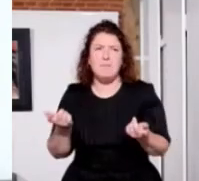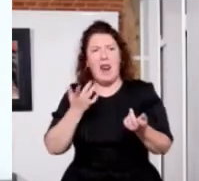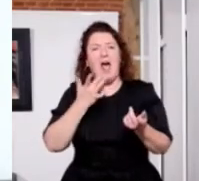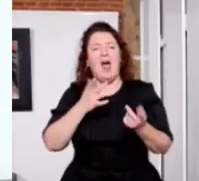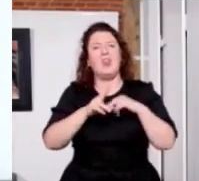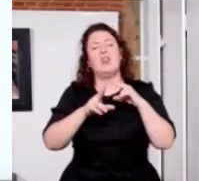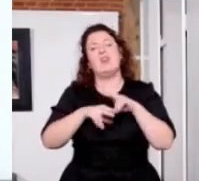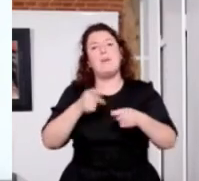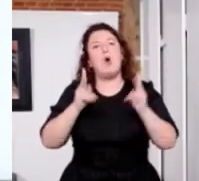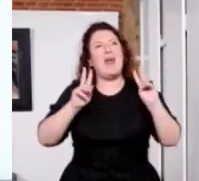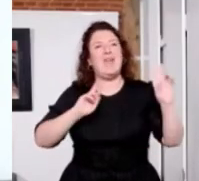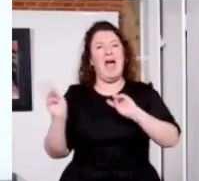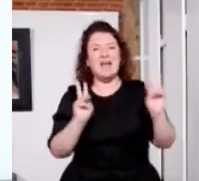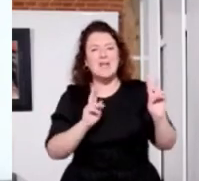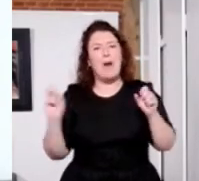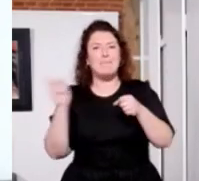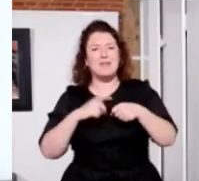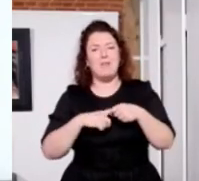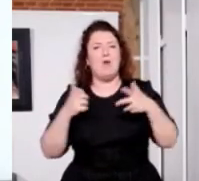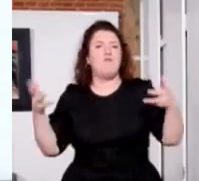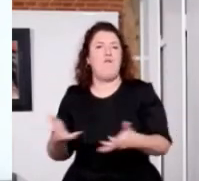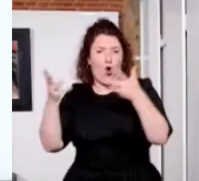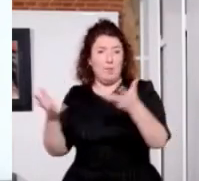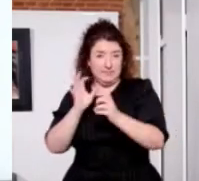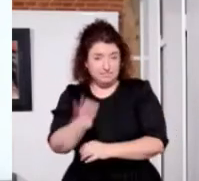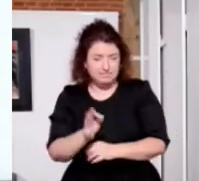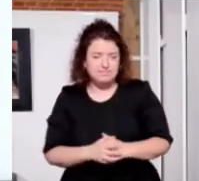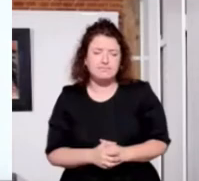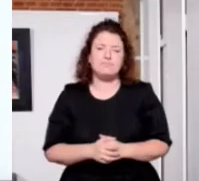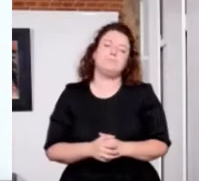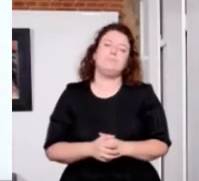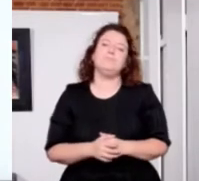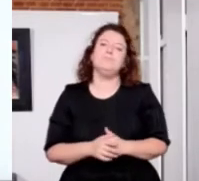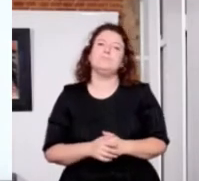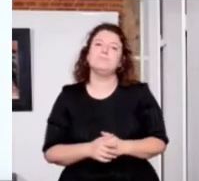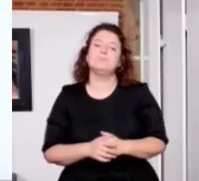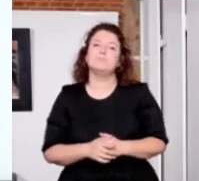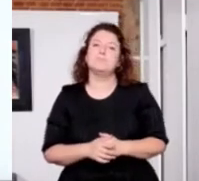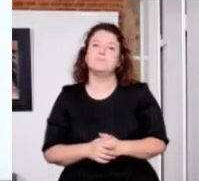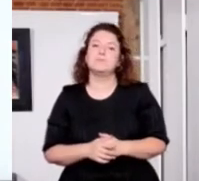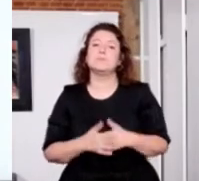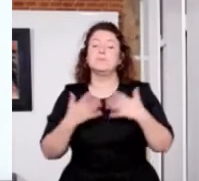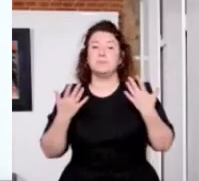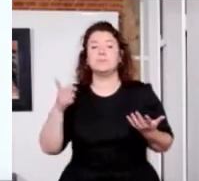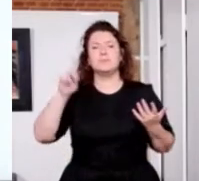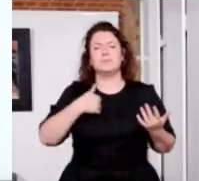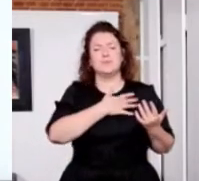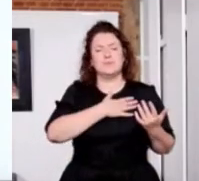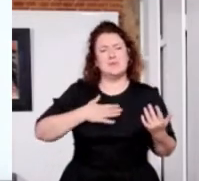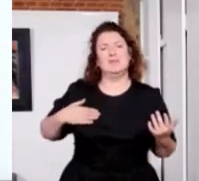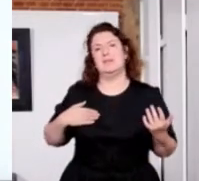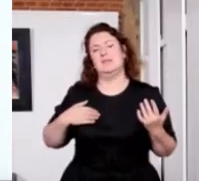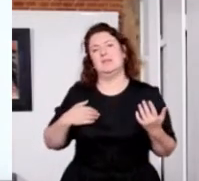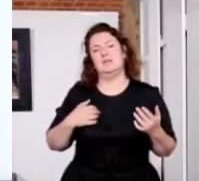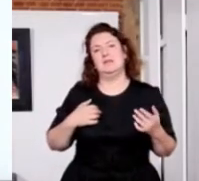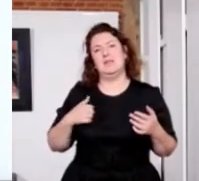democracia activa, participativa y representativa de toda la ciudadanía. Asimismo, quería destacar